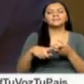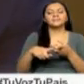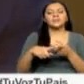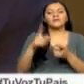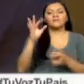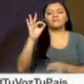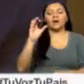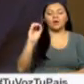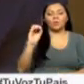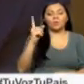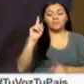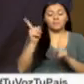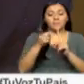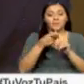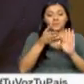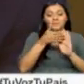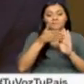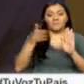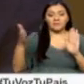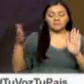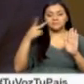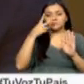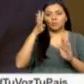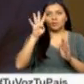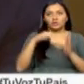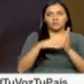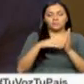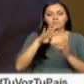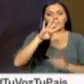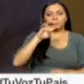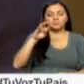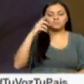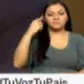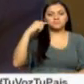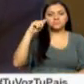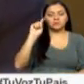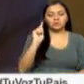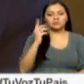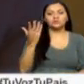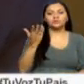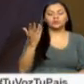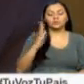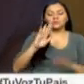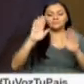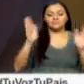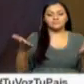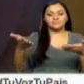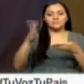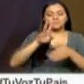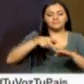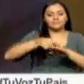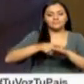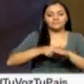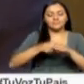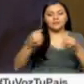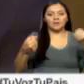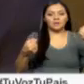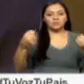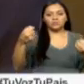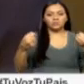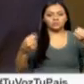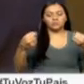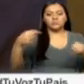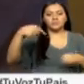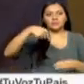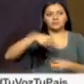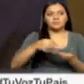de 4.400 millones de pesos para ensamblar vehículos asiáticos en Ciudad